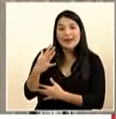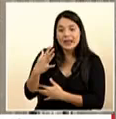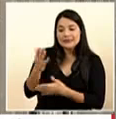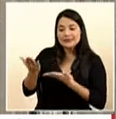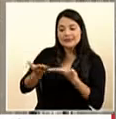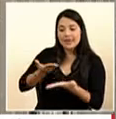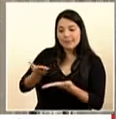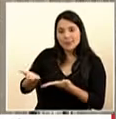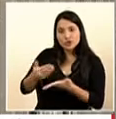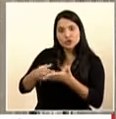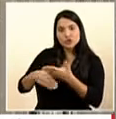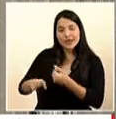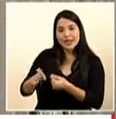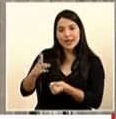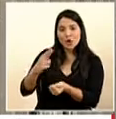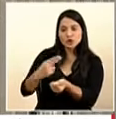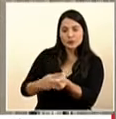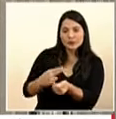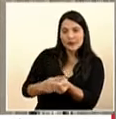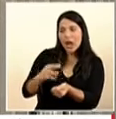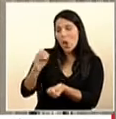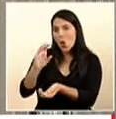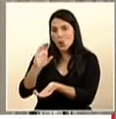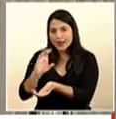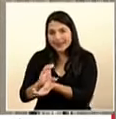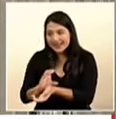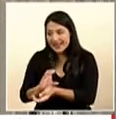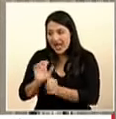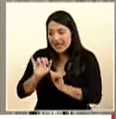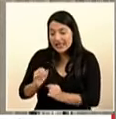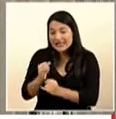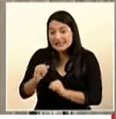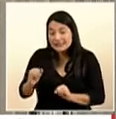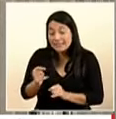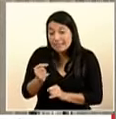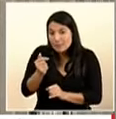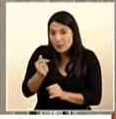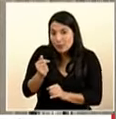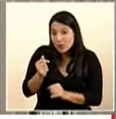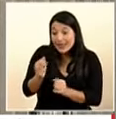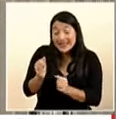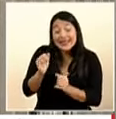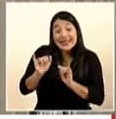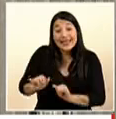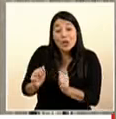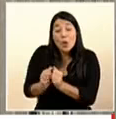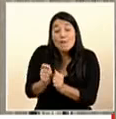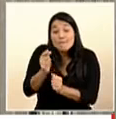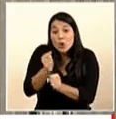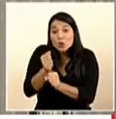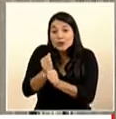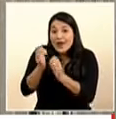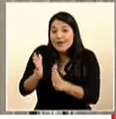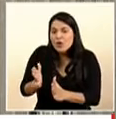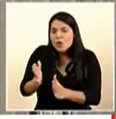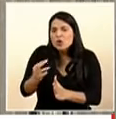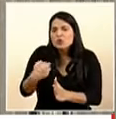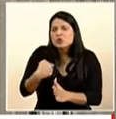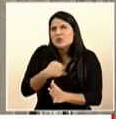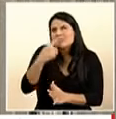especialmente en hospitales regionales donde pueden haber pocos especialistas la junta directiva hace